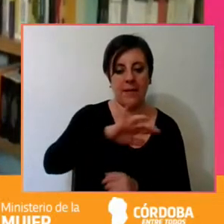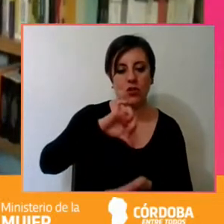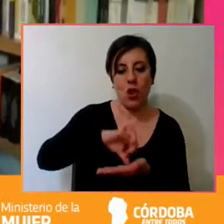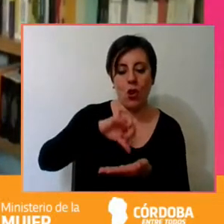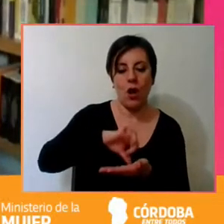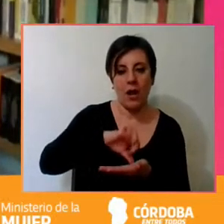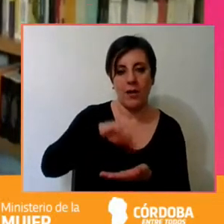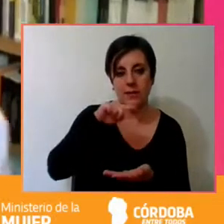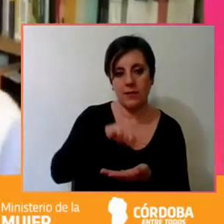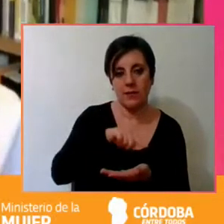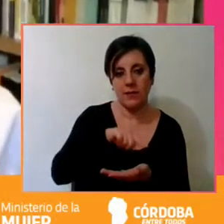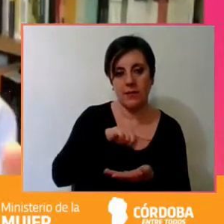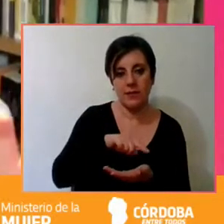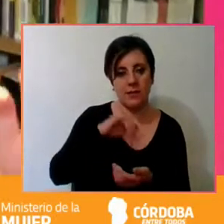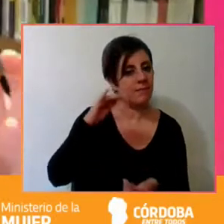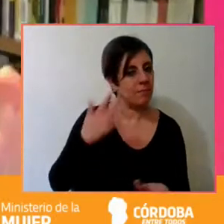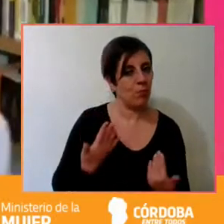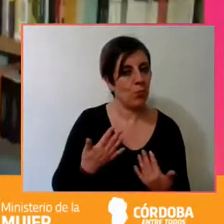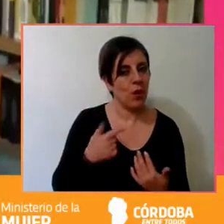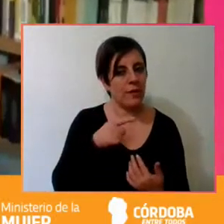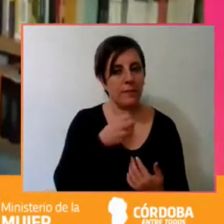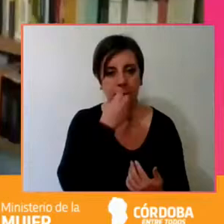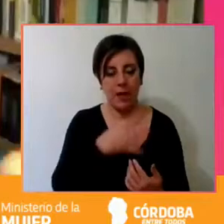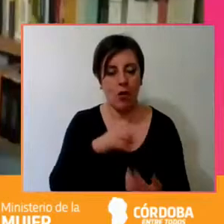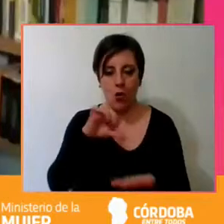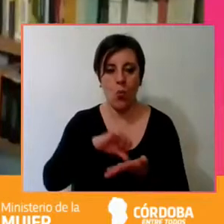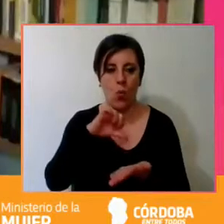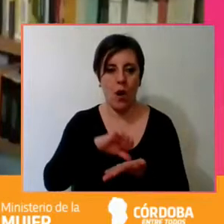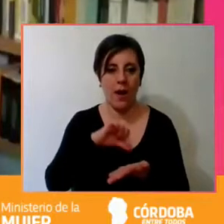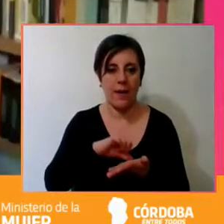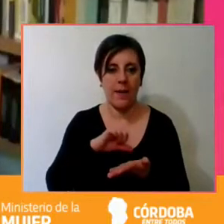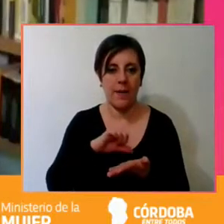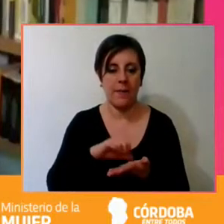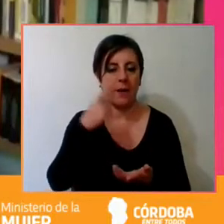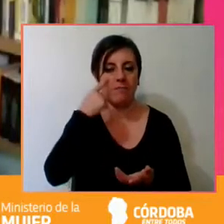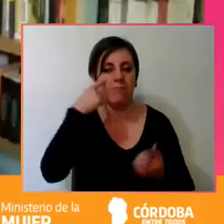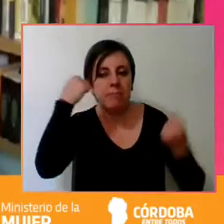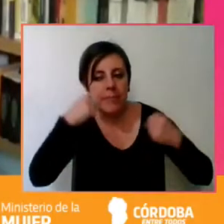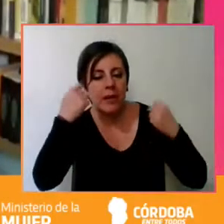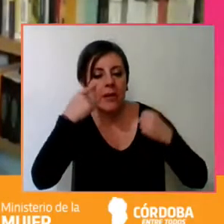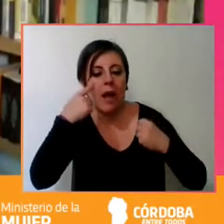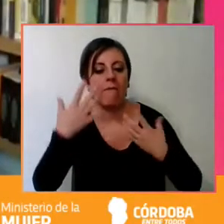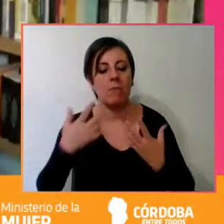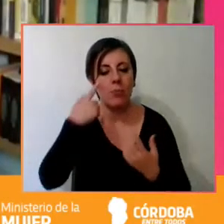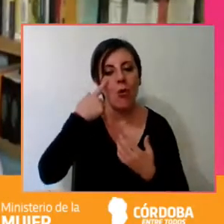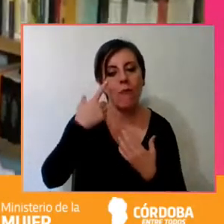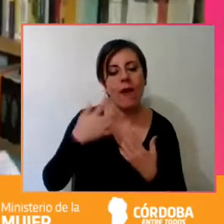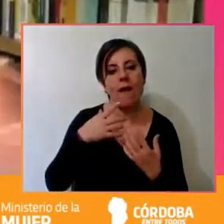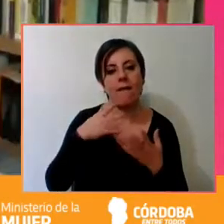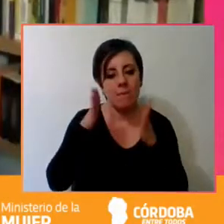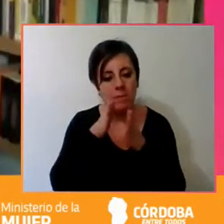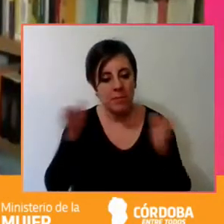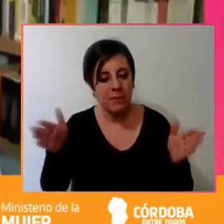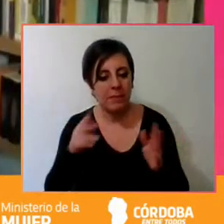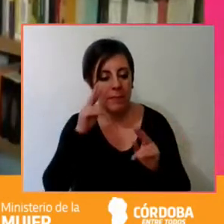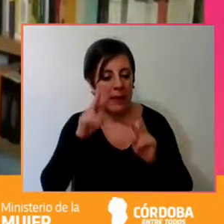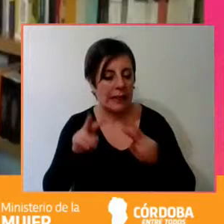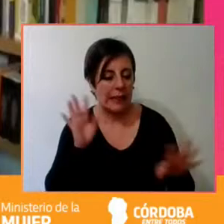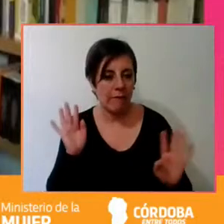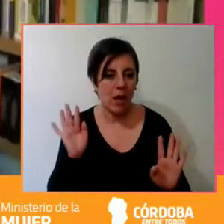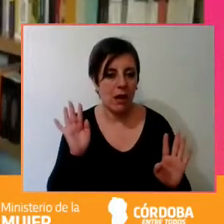son sin duda el mejor lugar para ensayar estas perspectivas.